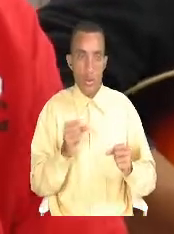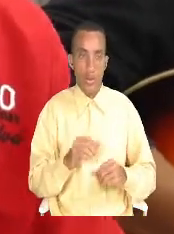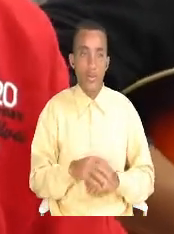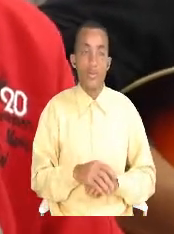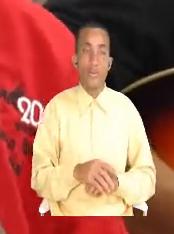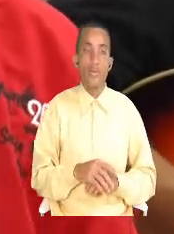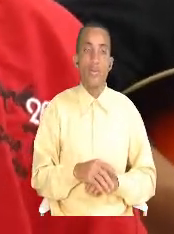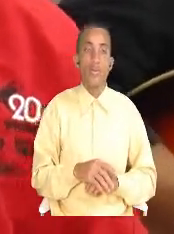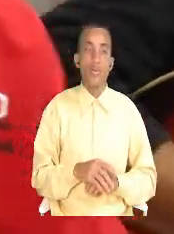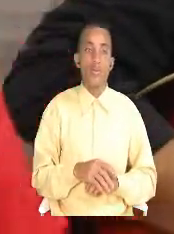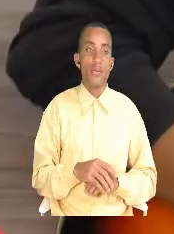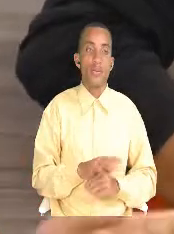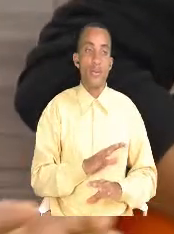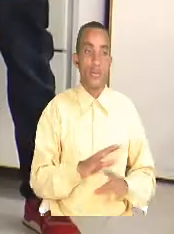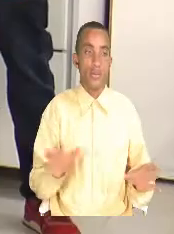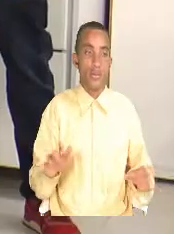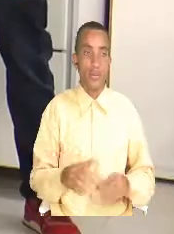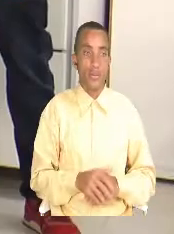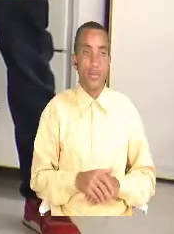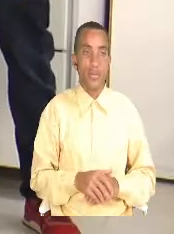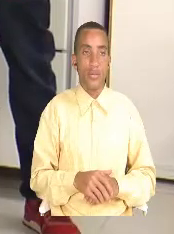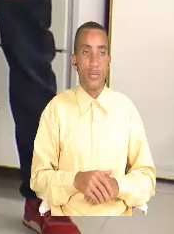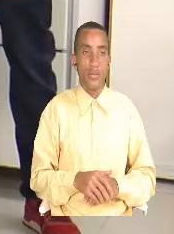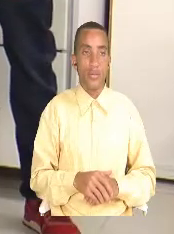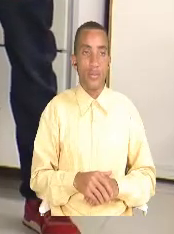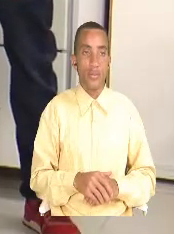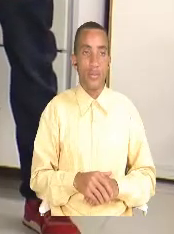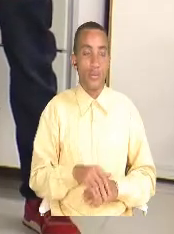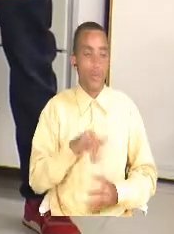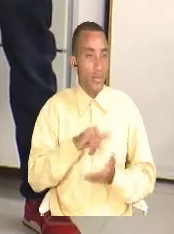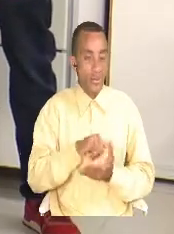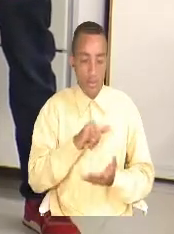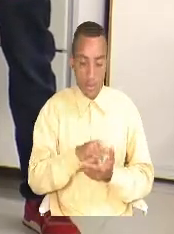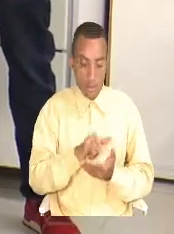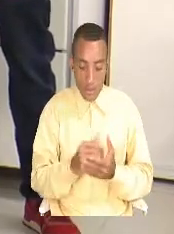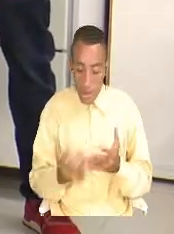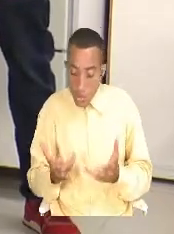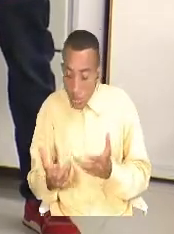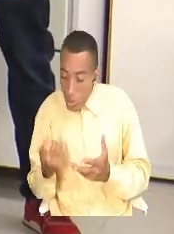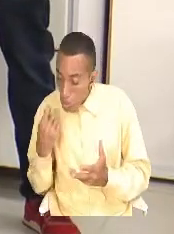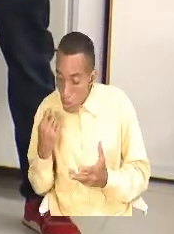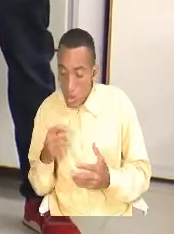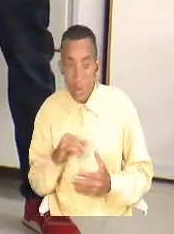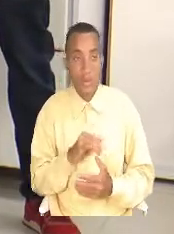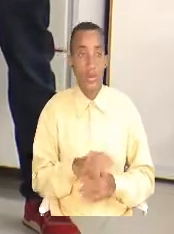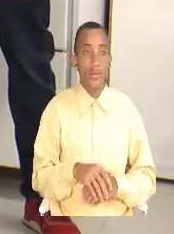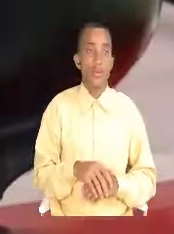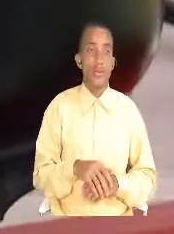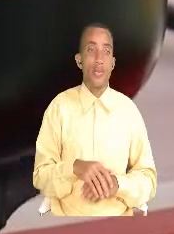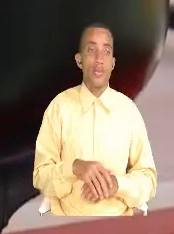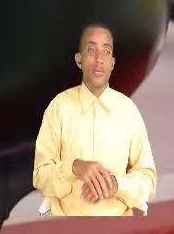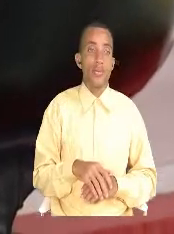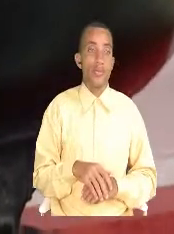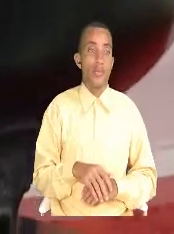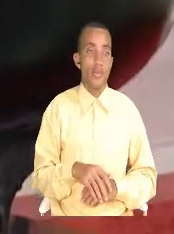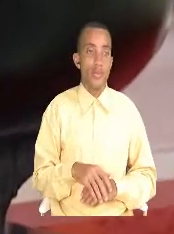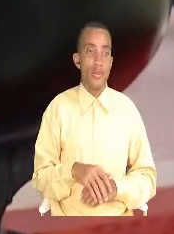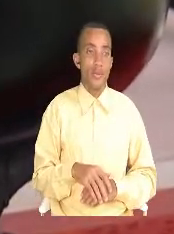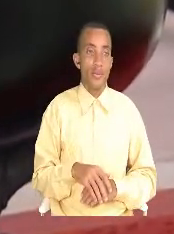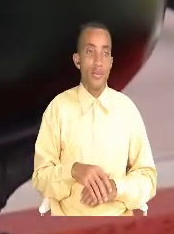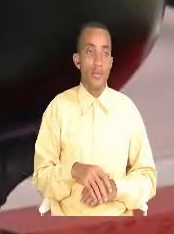no recomiendo hacerlo recién hecho, recién preparado. Ya, recién preparado. Entonces voy a adicionarlo acá.